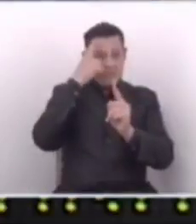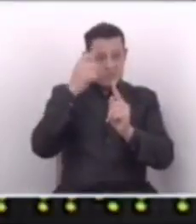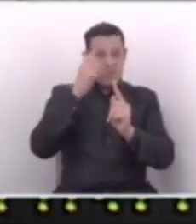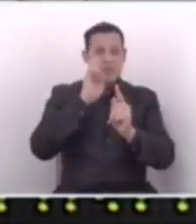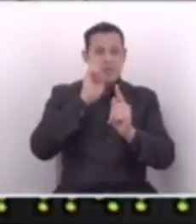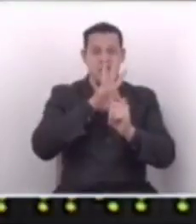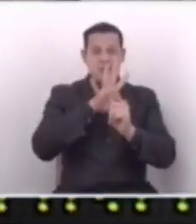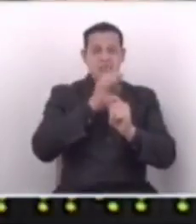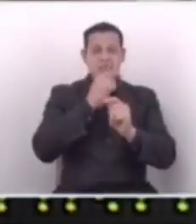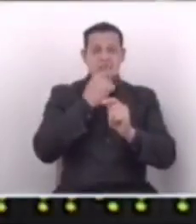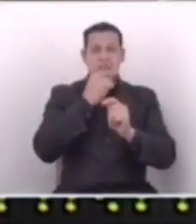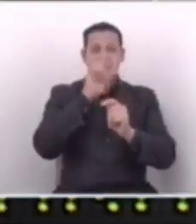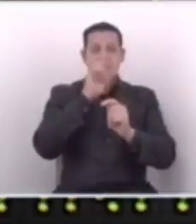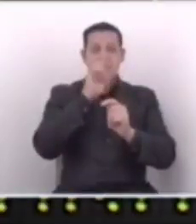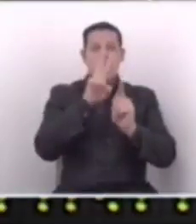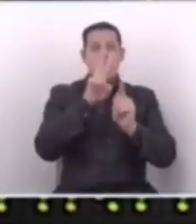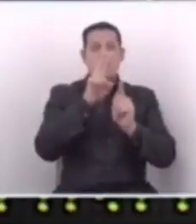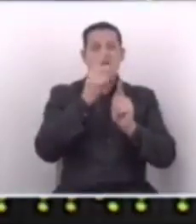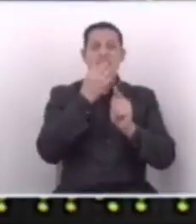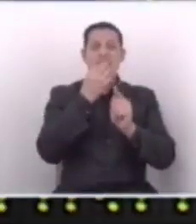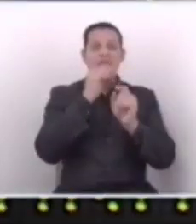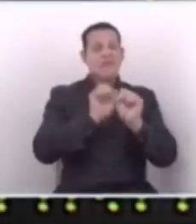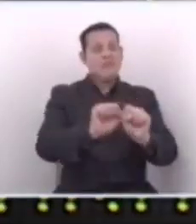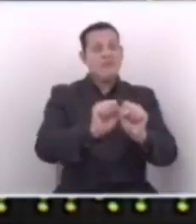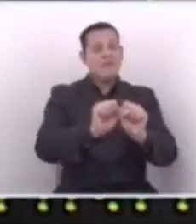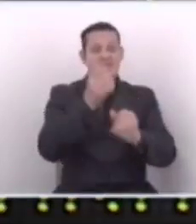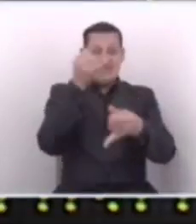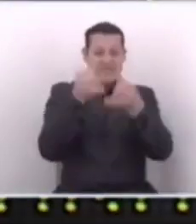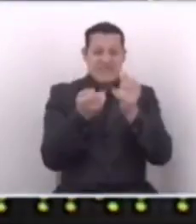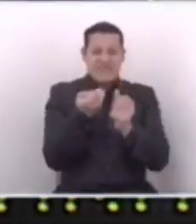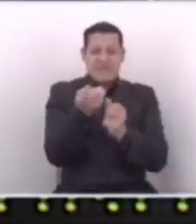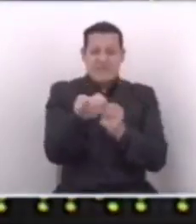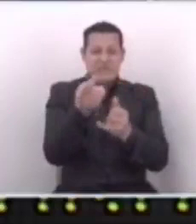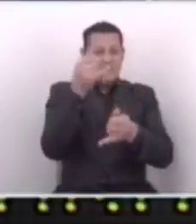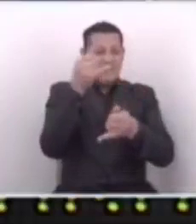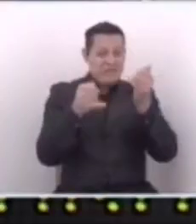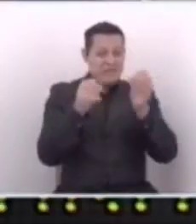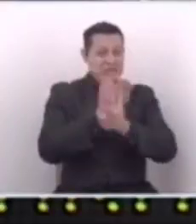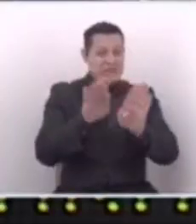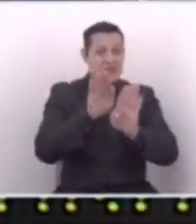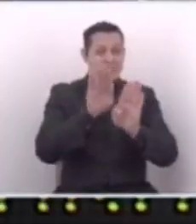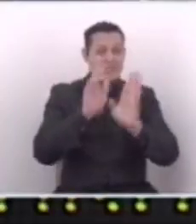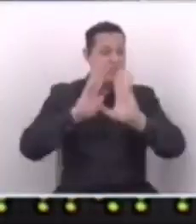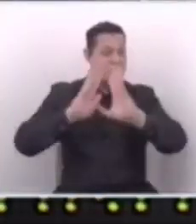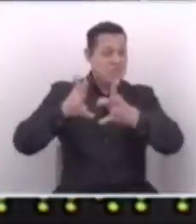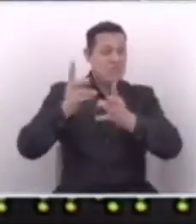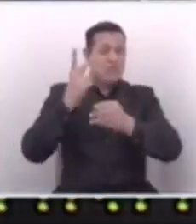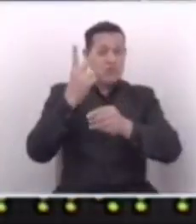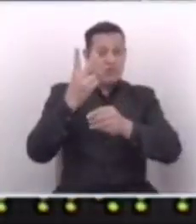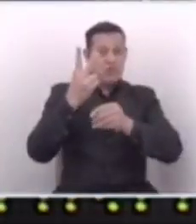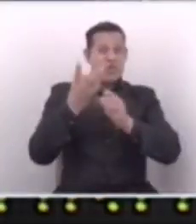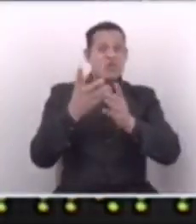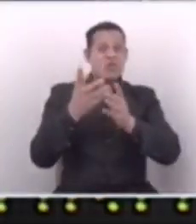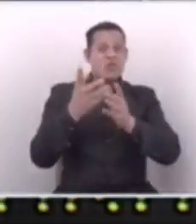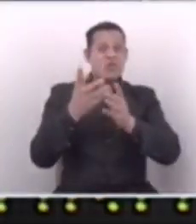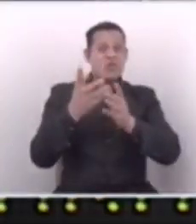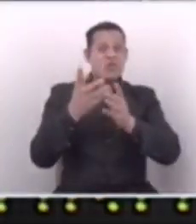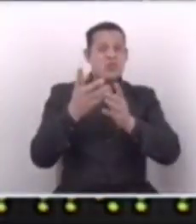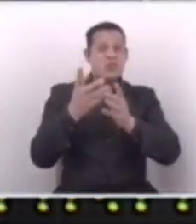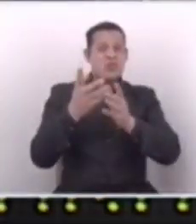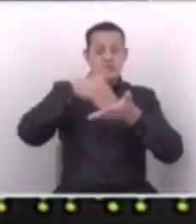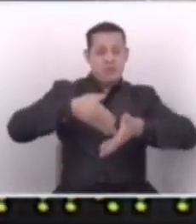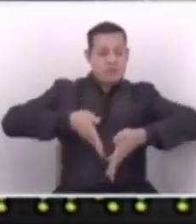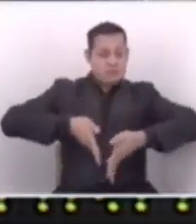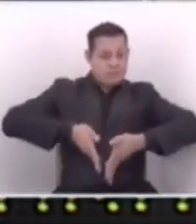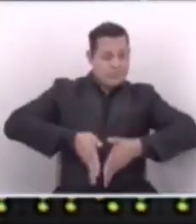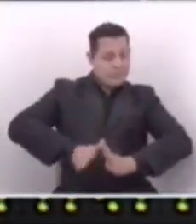inteligente decisión de decir voy a dejar dos ratas cuando ya estoy a punto de terminar con la plaga. ¿Qué es lo que pasa con esa plaga? Se